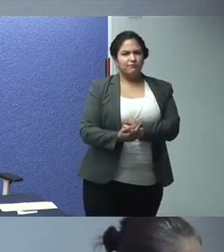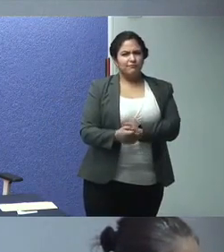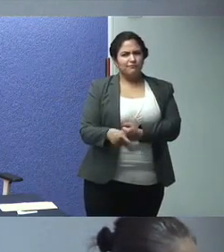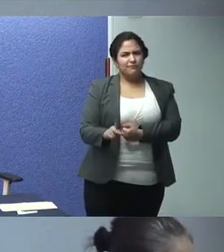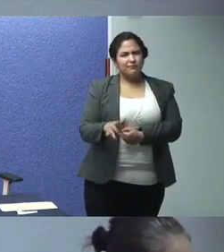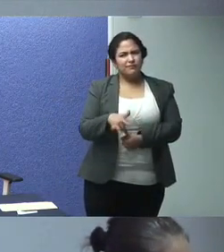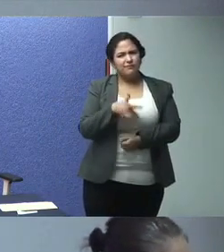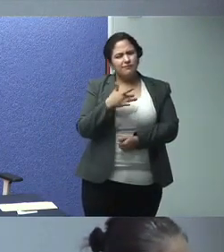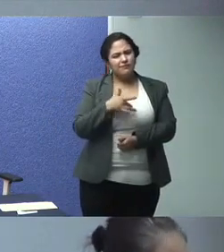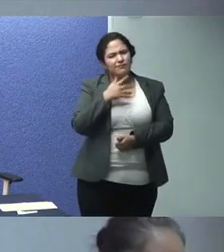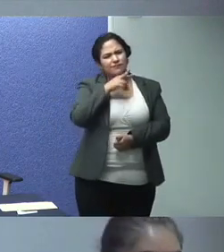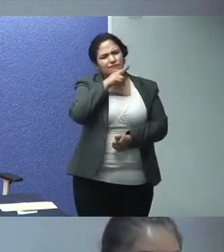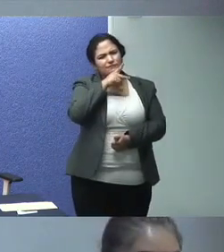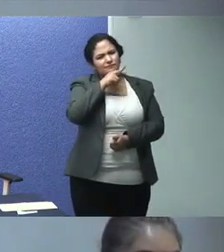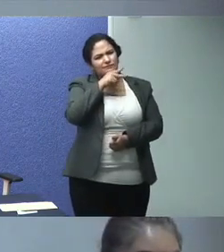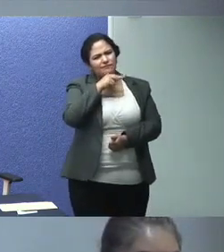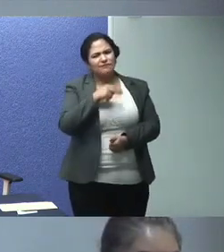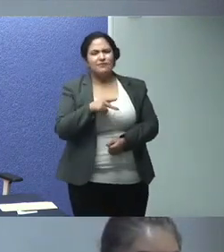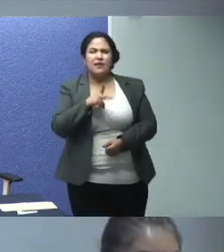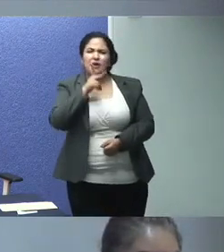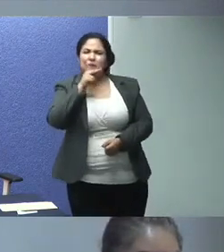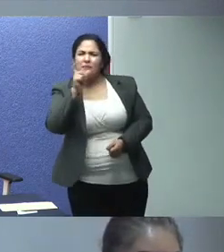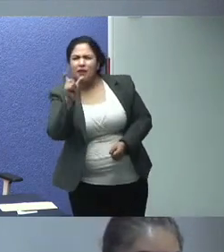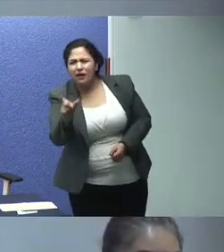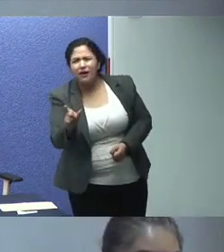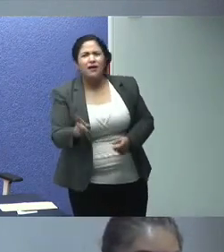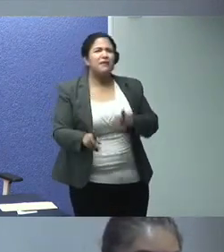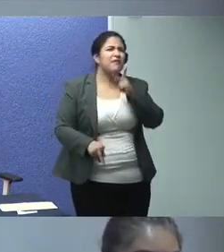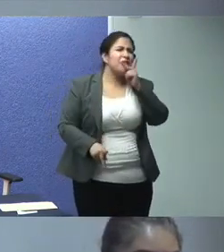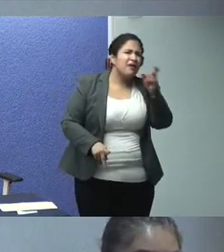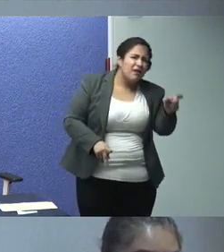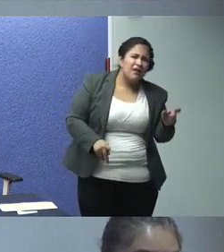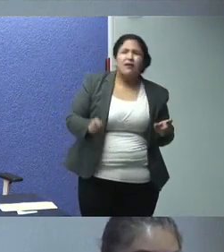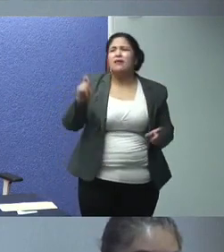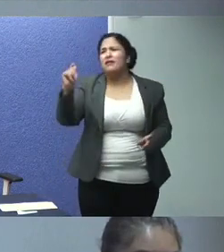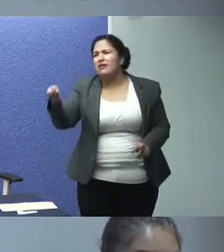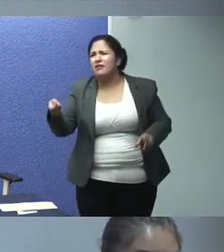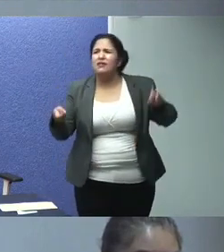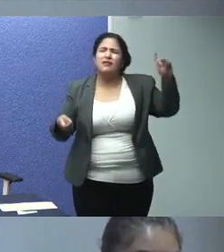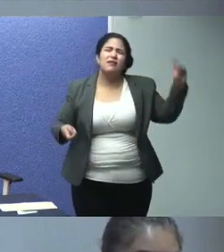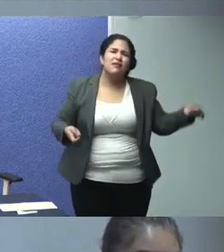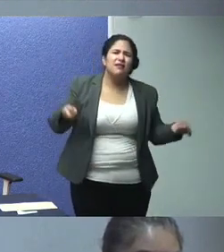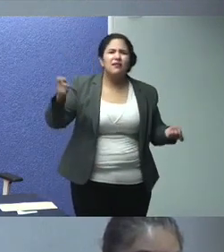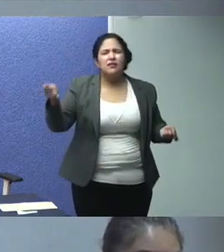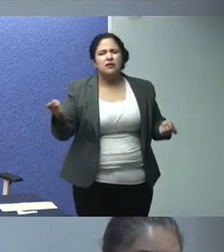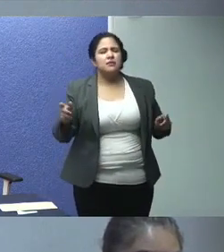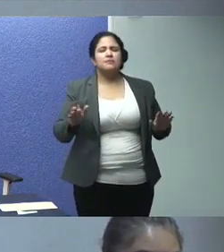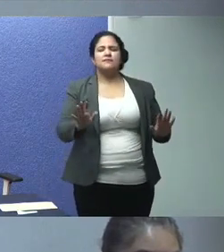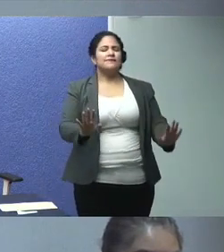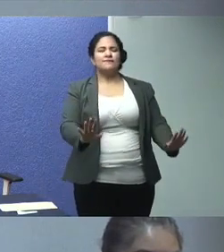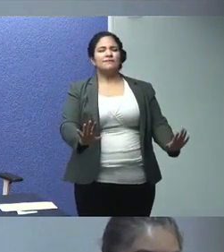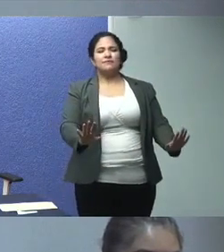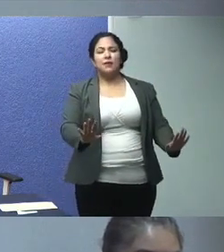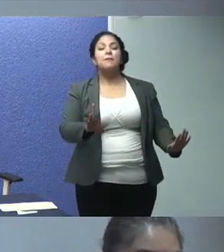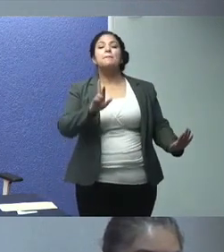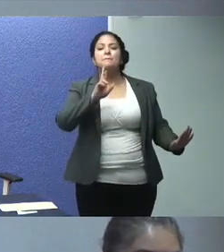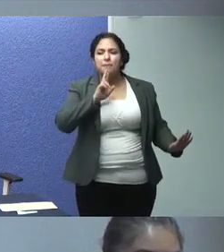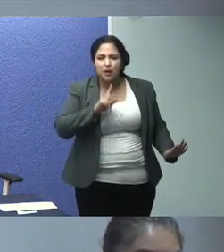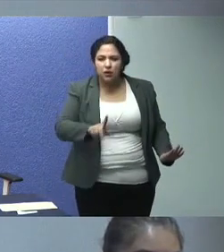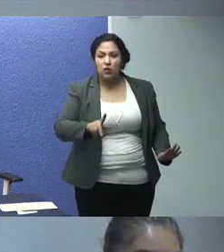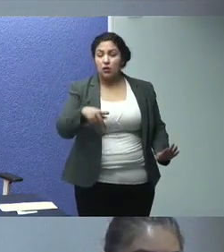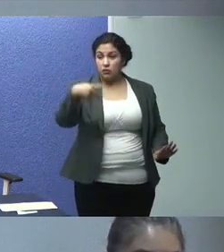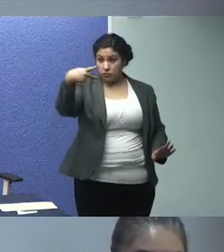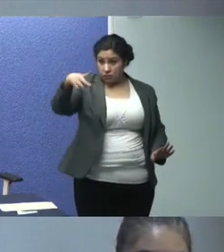que definiciones y más que cuál es el concepto correcto, pues me parece que sí implica, ¿verdad?, un